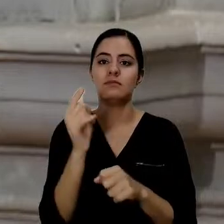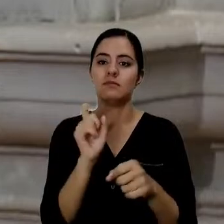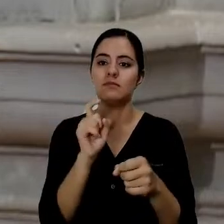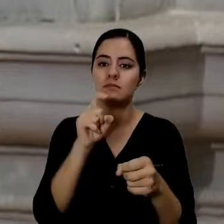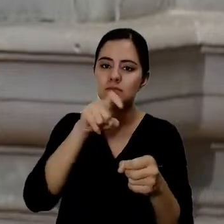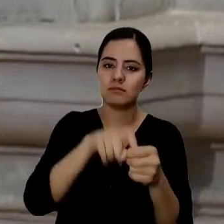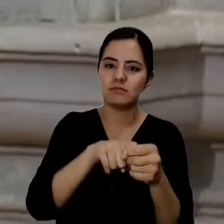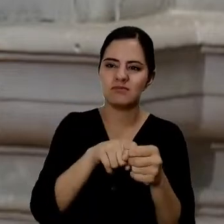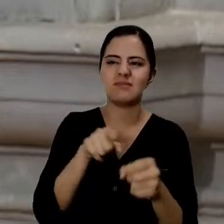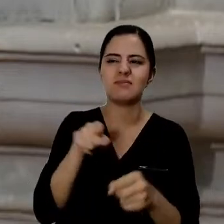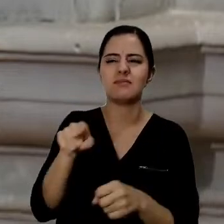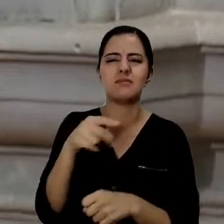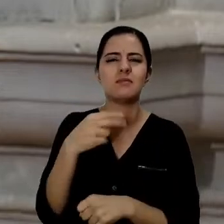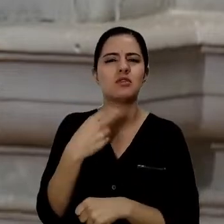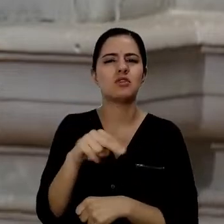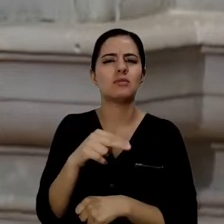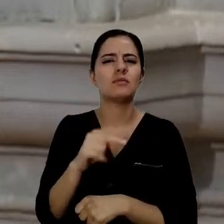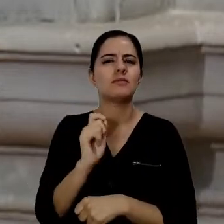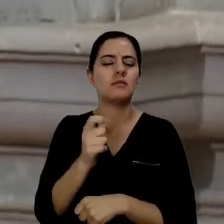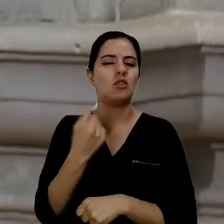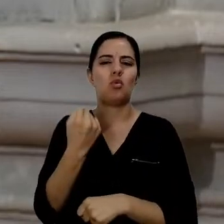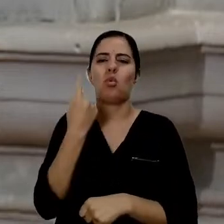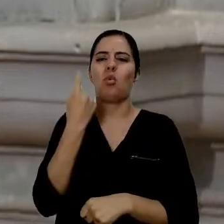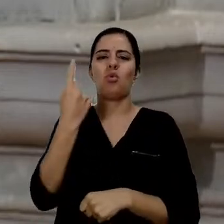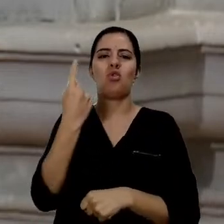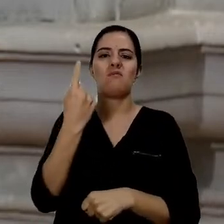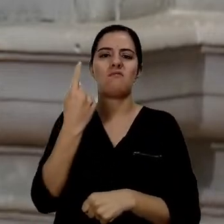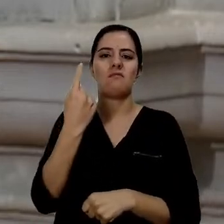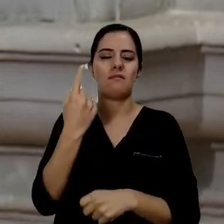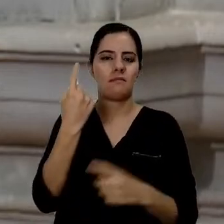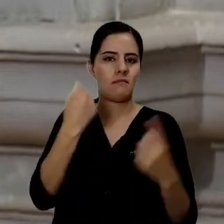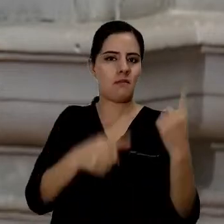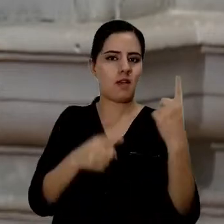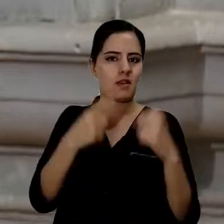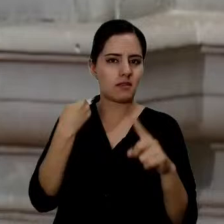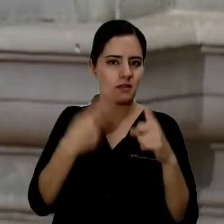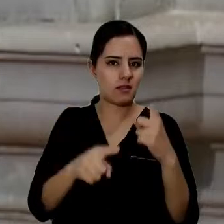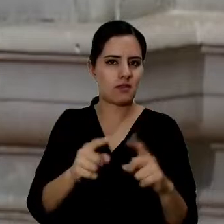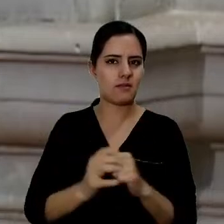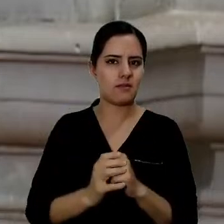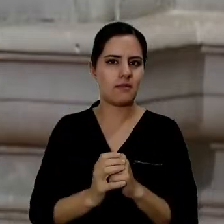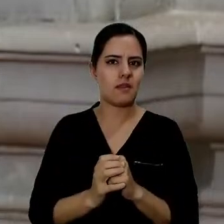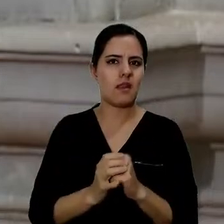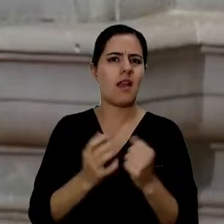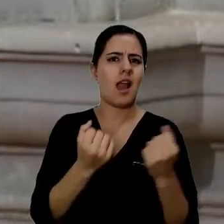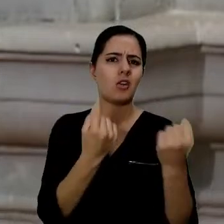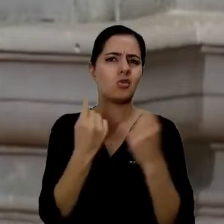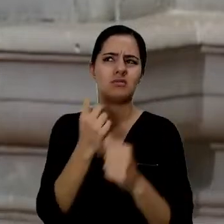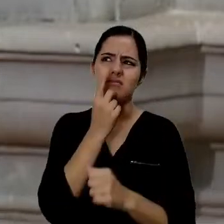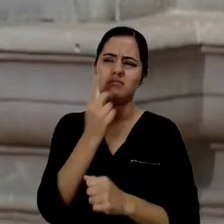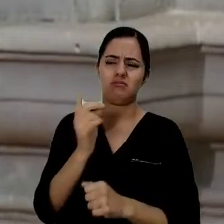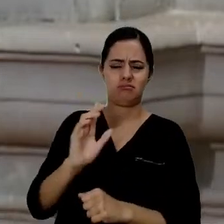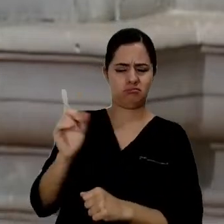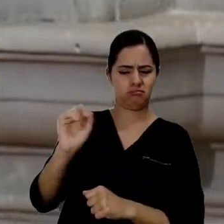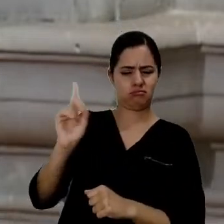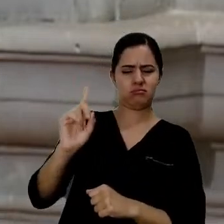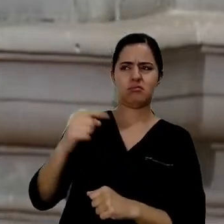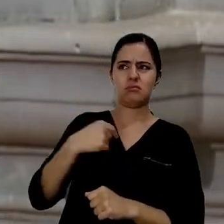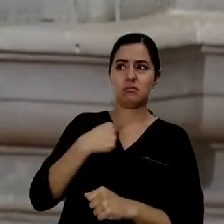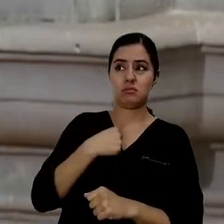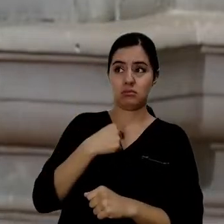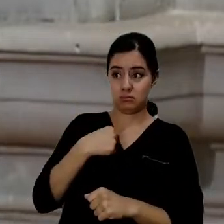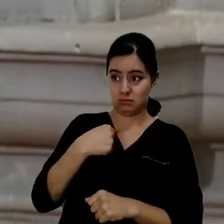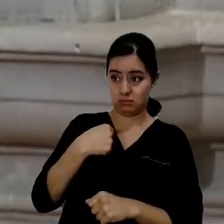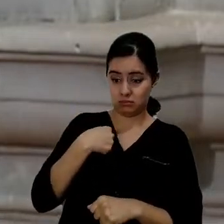que le llamaron ellos mando único. Y hubimos algunos que dijimos, no, yo no voy a abdicar ni